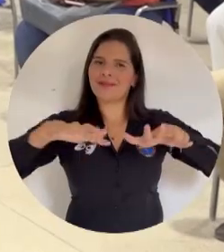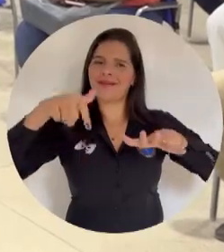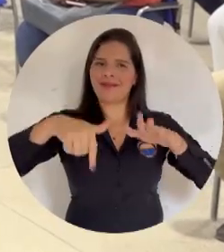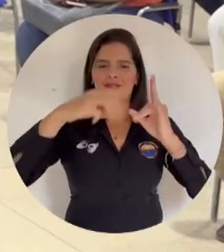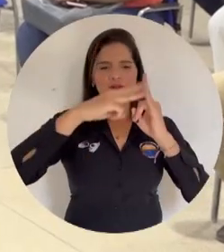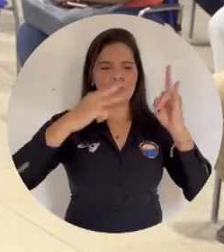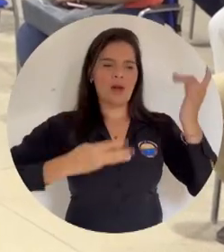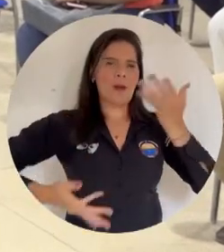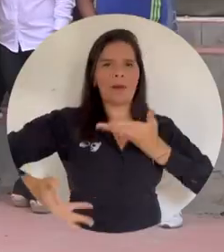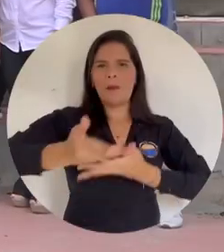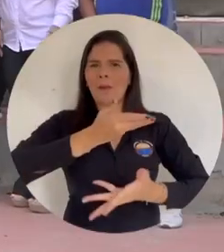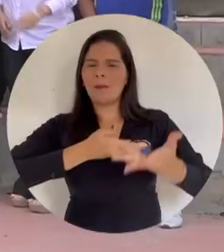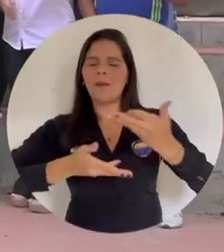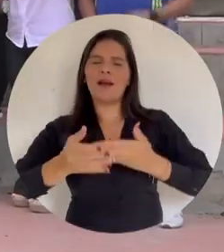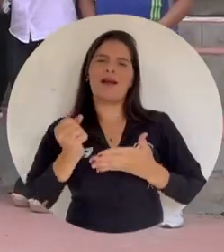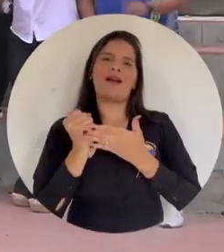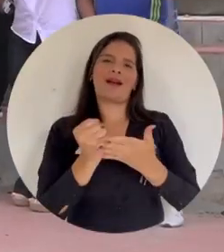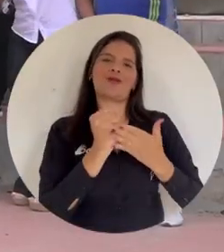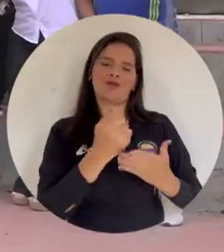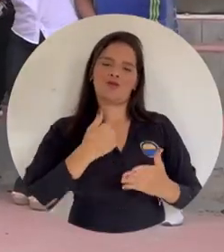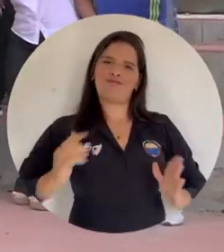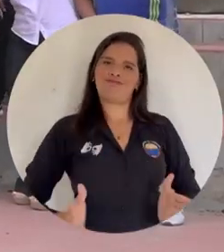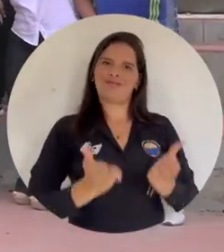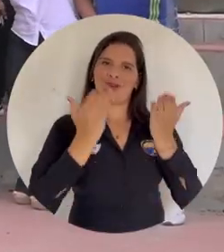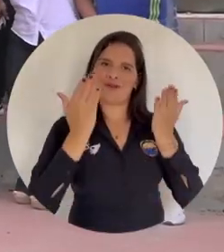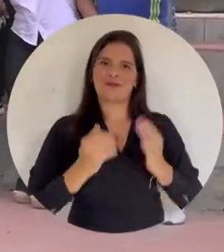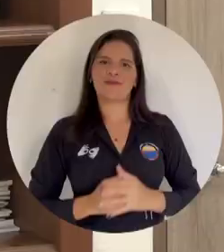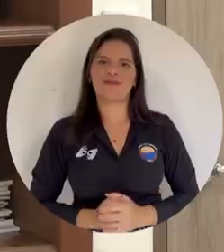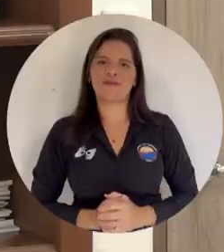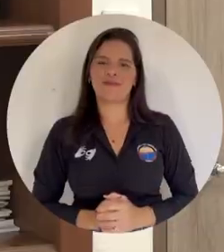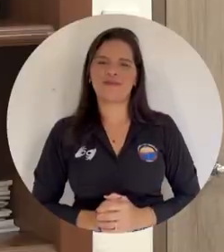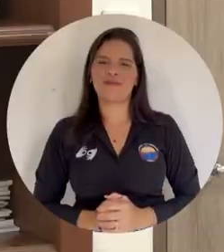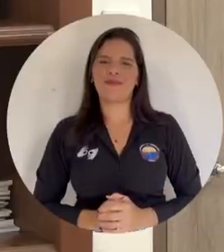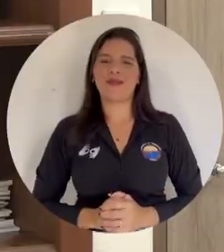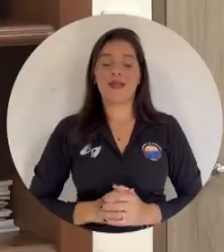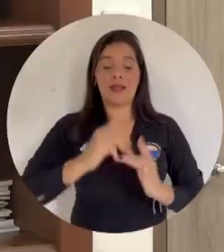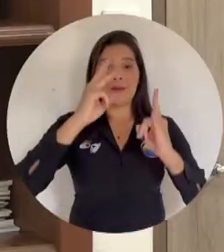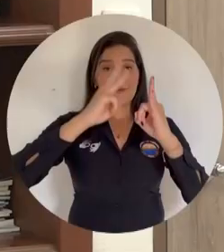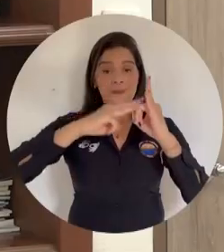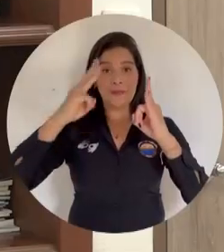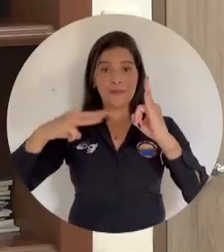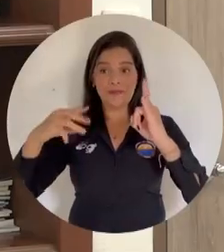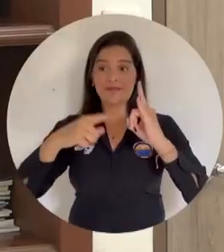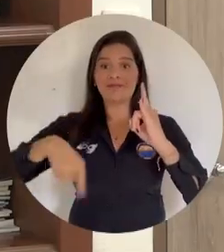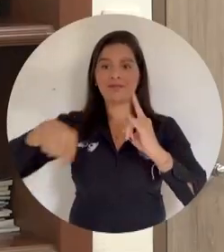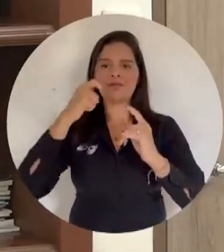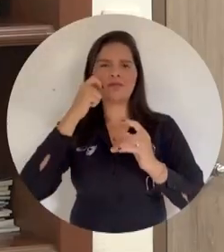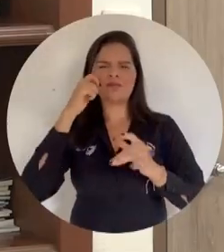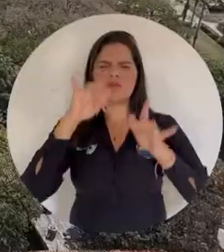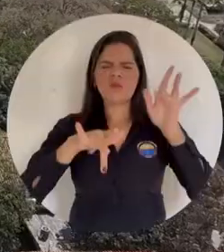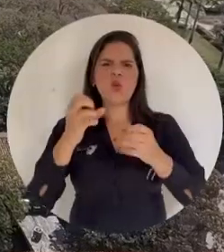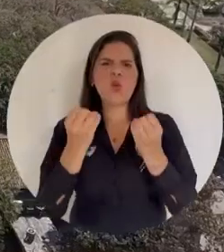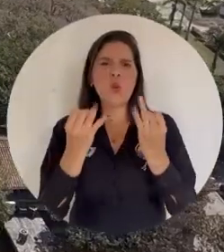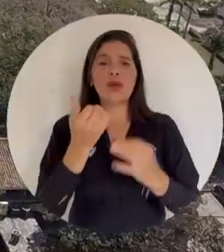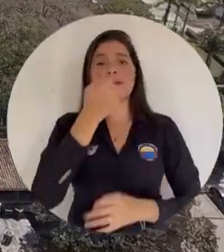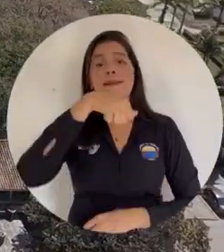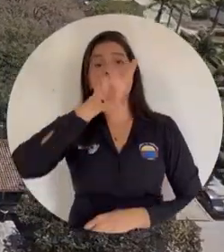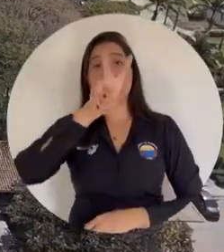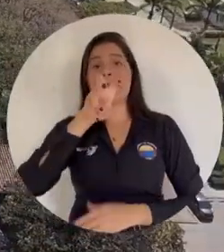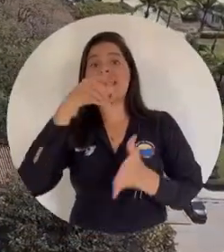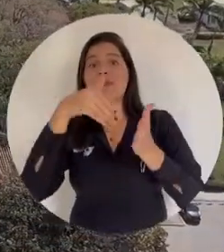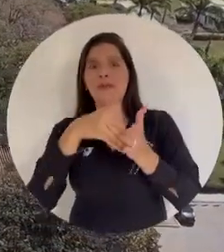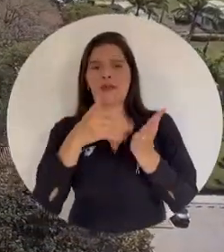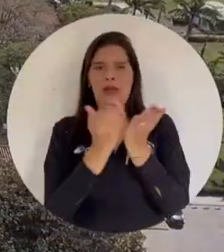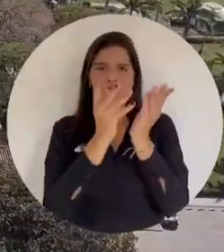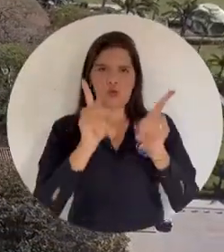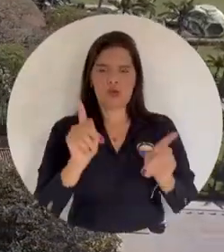otra serie de cosas que seguramente es en el campus y ese interactuar con otros seres humanos que me permite desarrollarlos. Unimagdalena